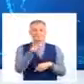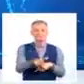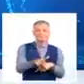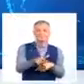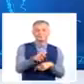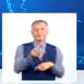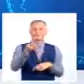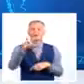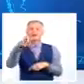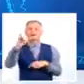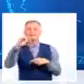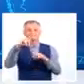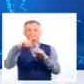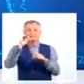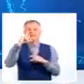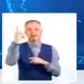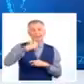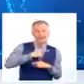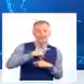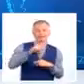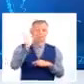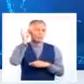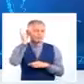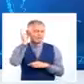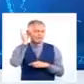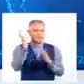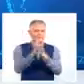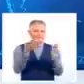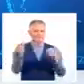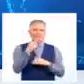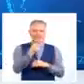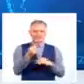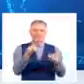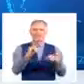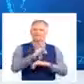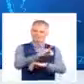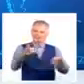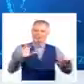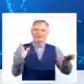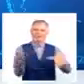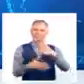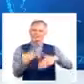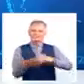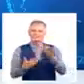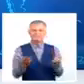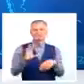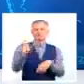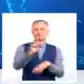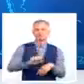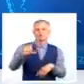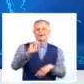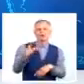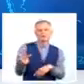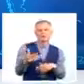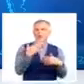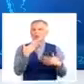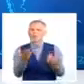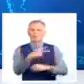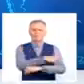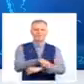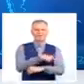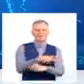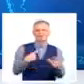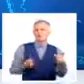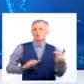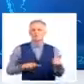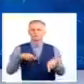Escobar nos pone en contexto los síntomas socioeconómicos que ha destapado el nuevo coronavirus en cuanto a cómo los países enfrentan